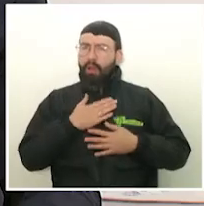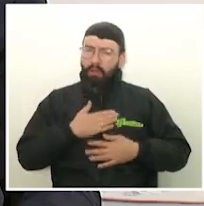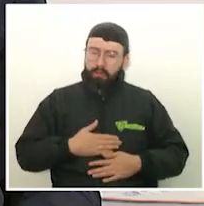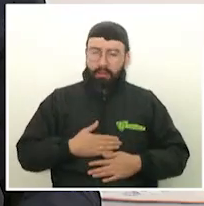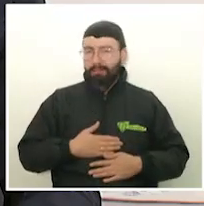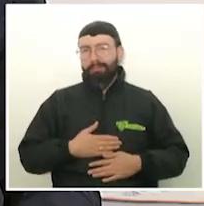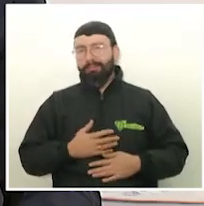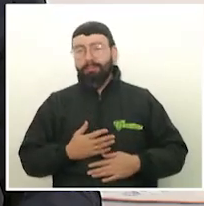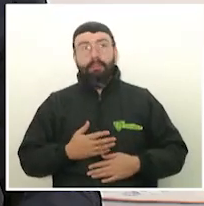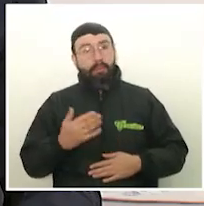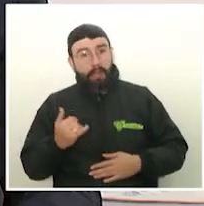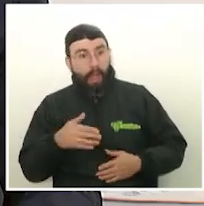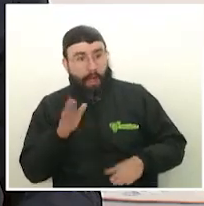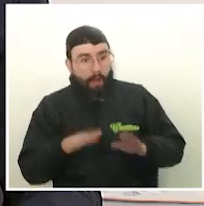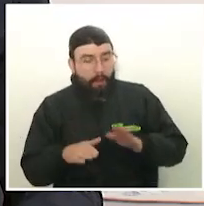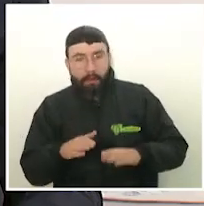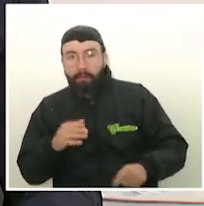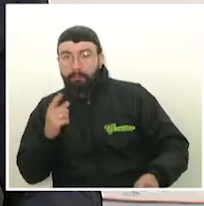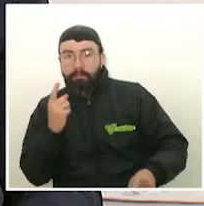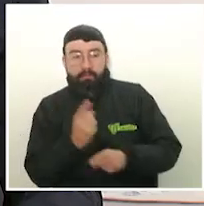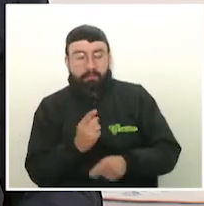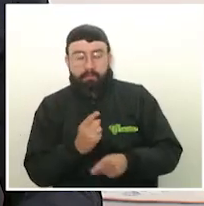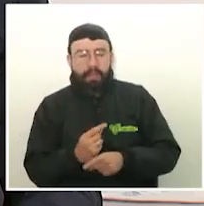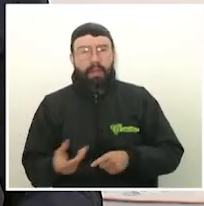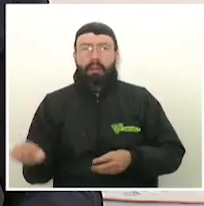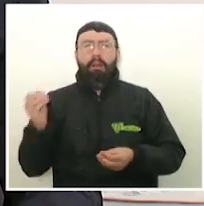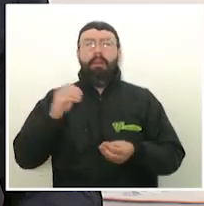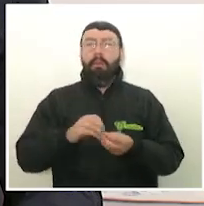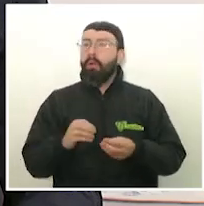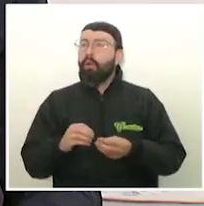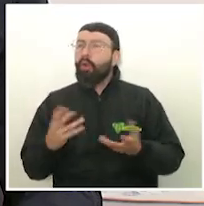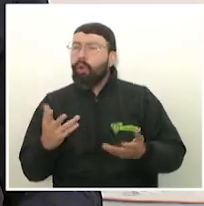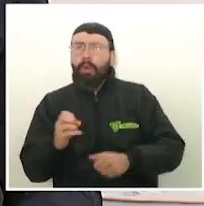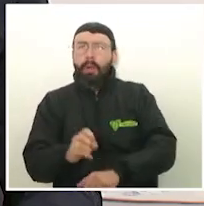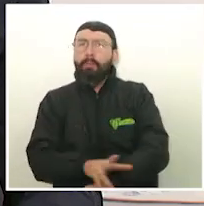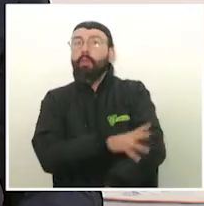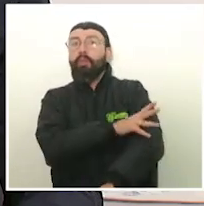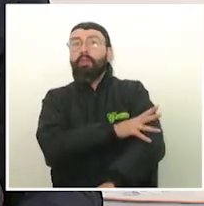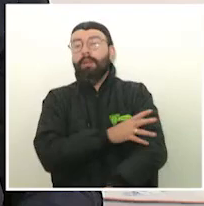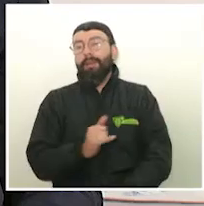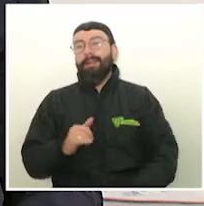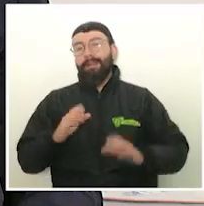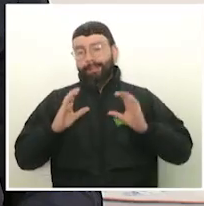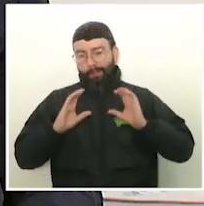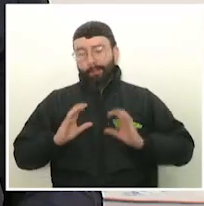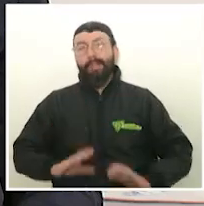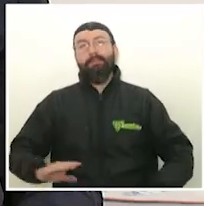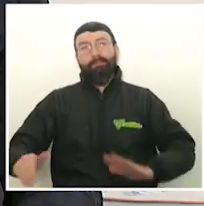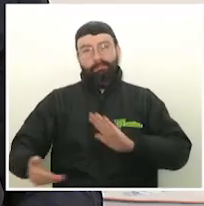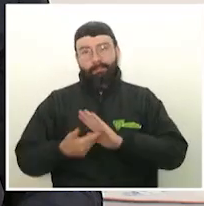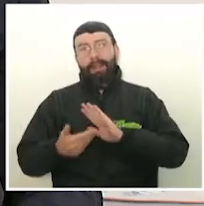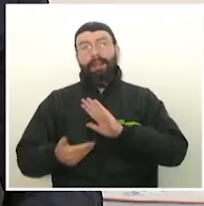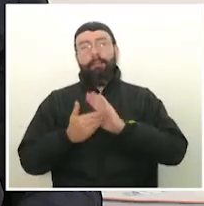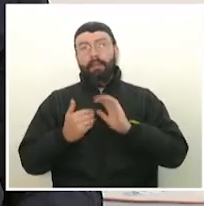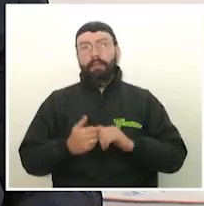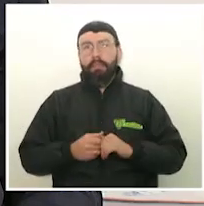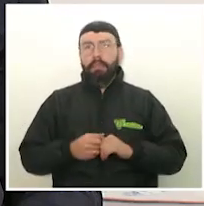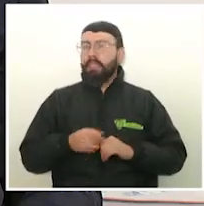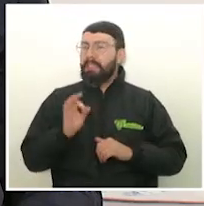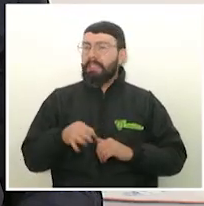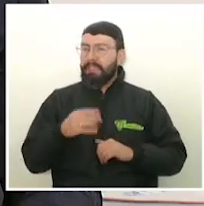veces interpretar más cómo nuestras emociones nos están afectando el cuerpo, porque siempre decimos que